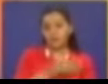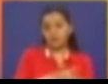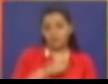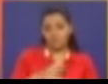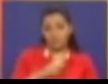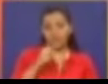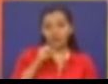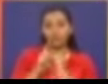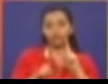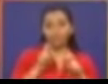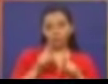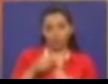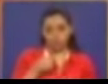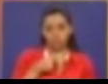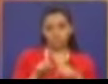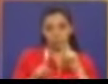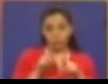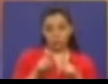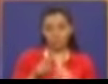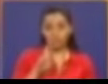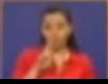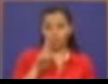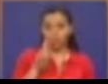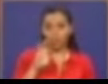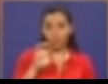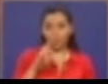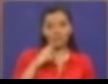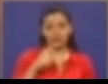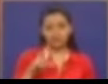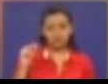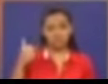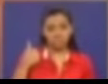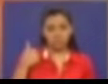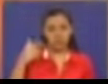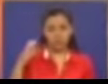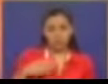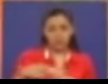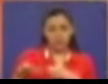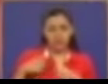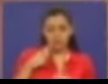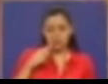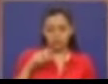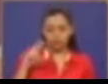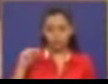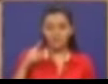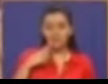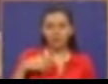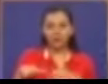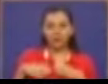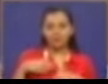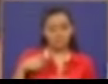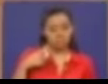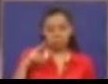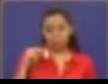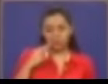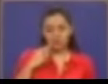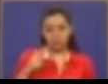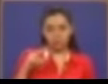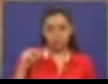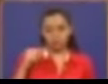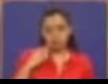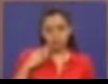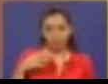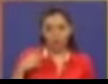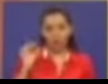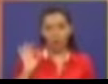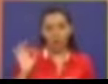RUC, pero la ley no me exige contabilidad completa, no me exige estar calculando la depreciación de mi escritorio o